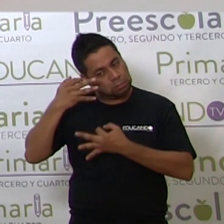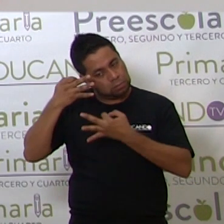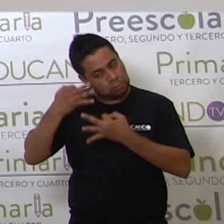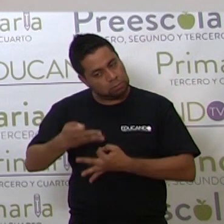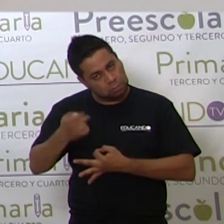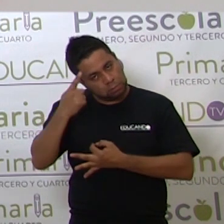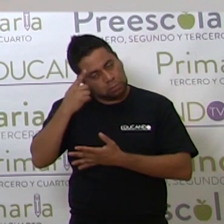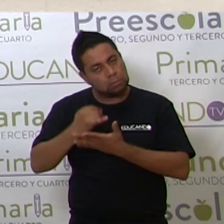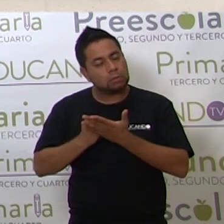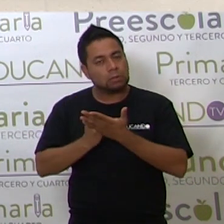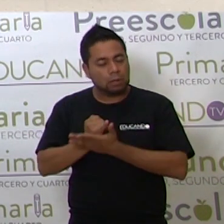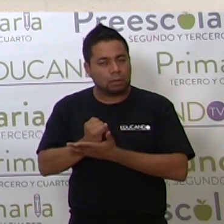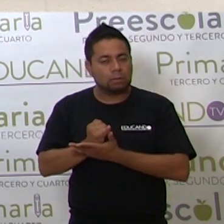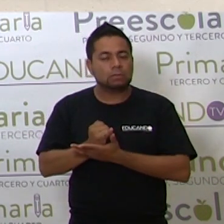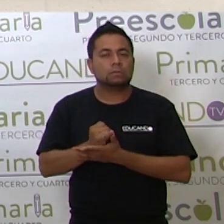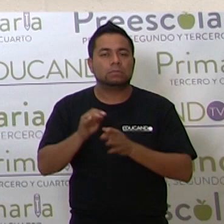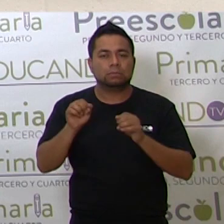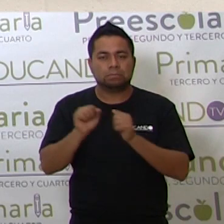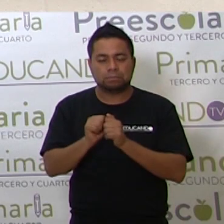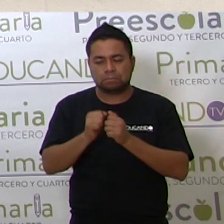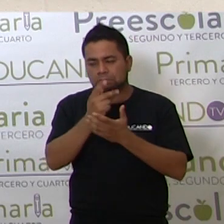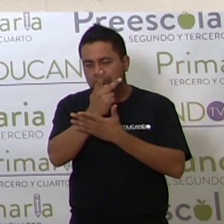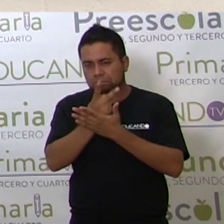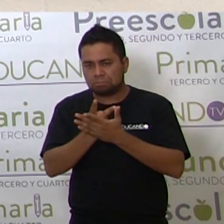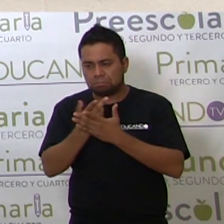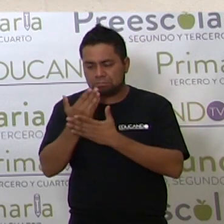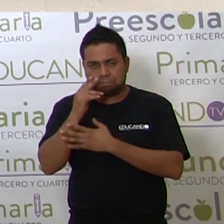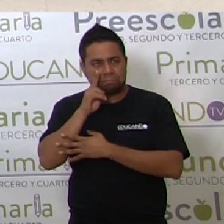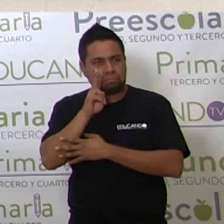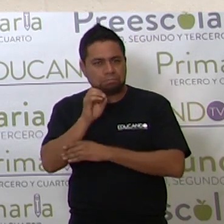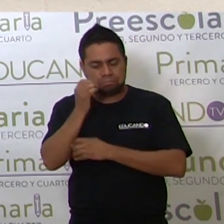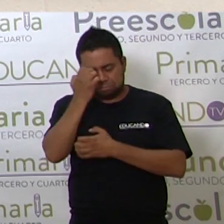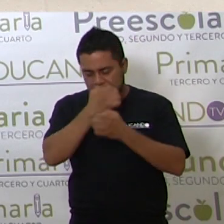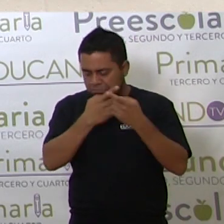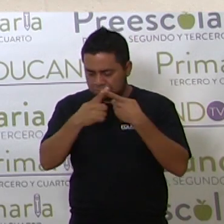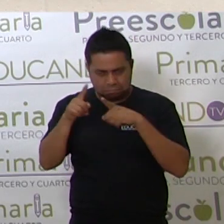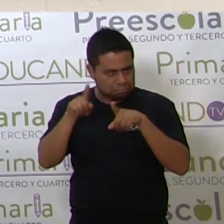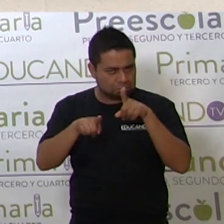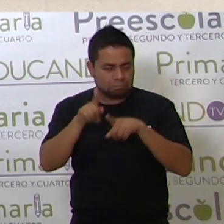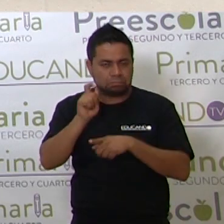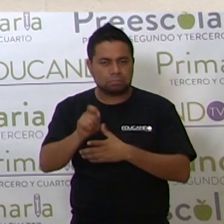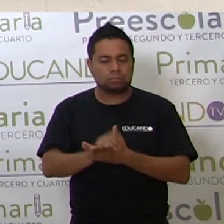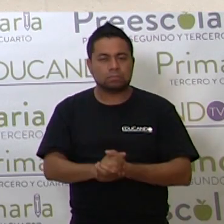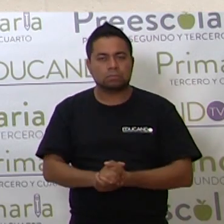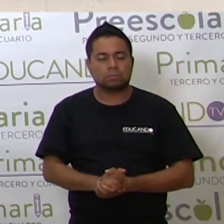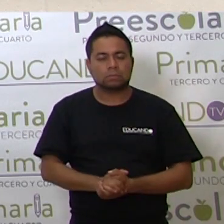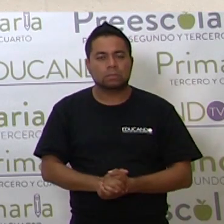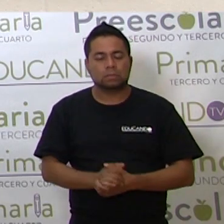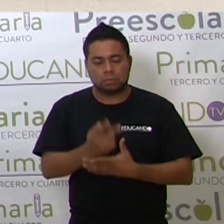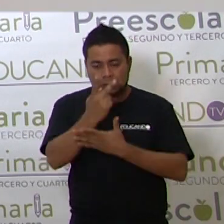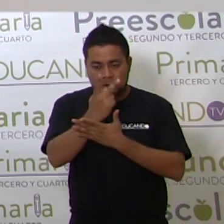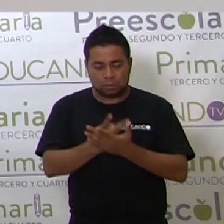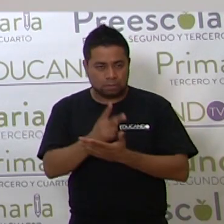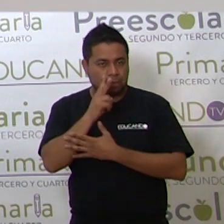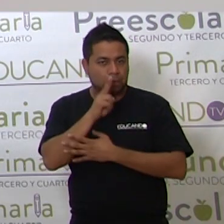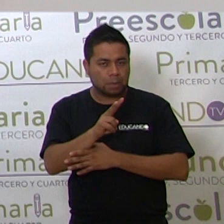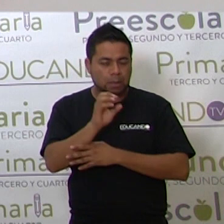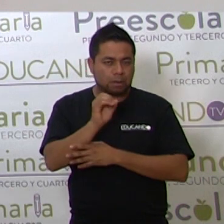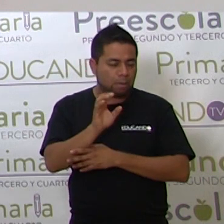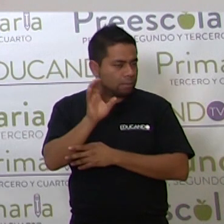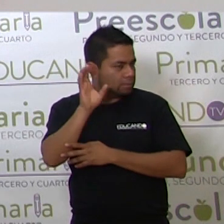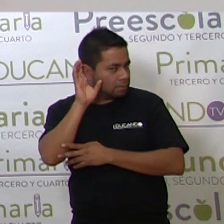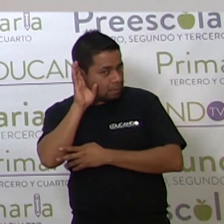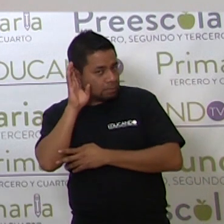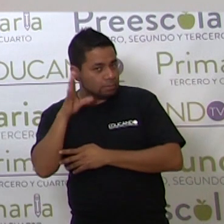decisiones a través de los programas que vayamos viendo o analizando los programas que ves o escuchas